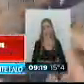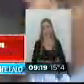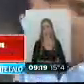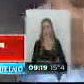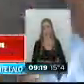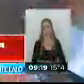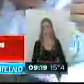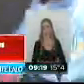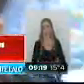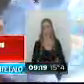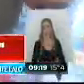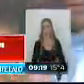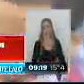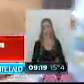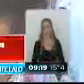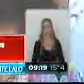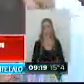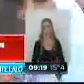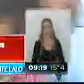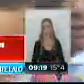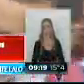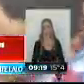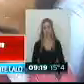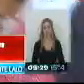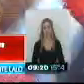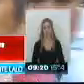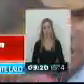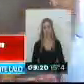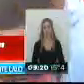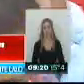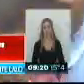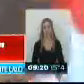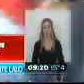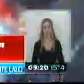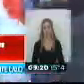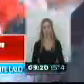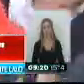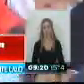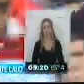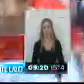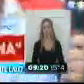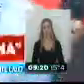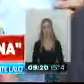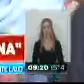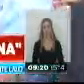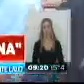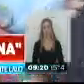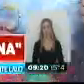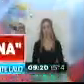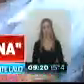¡Espacio! Dos cosas, Antonio. Me